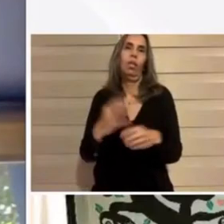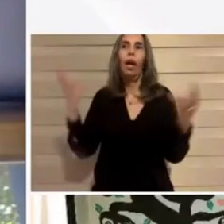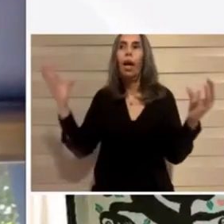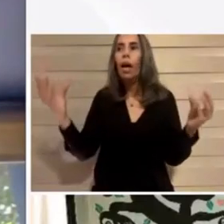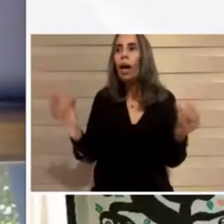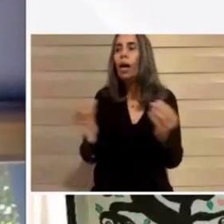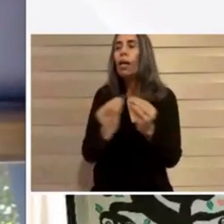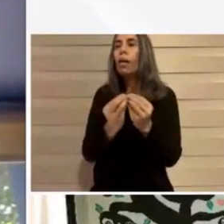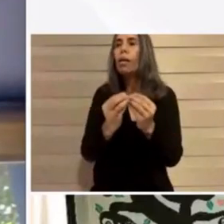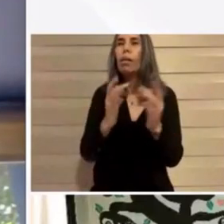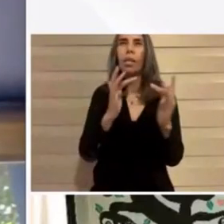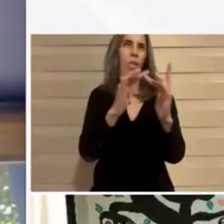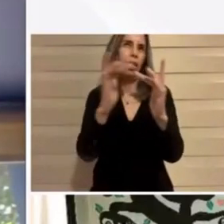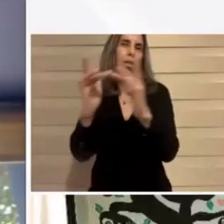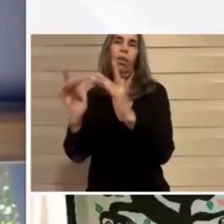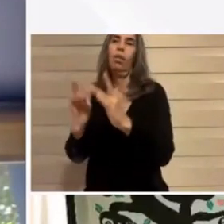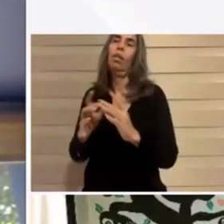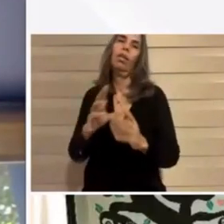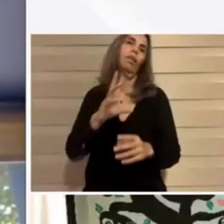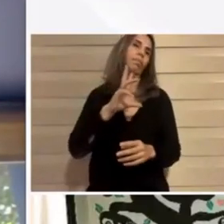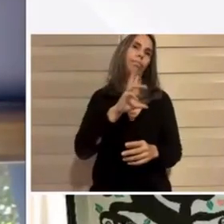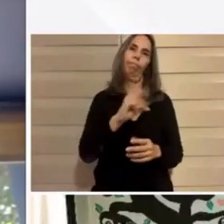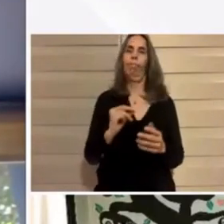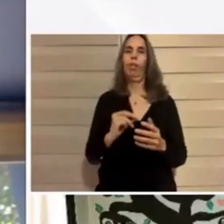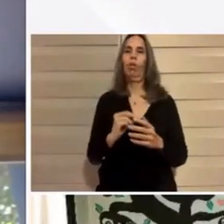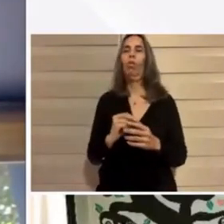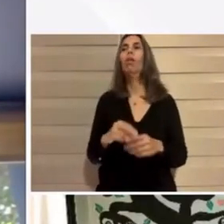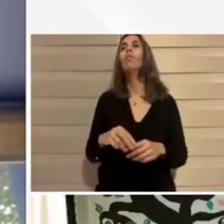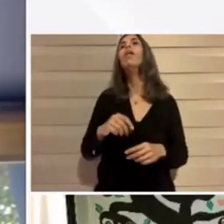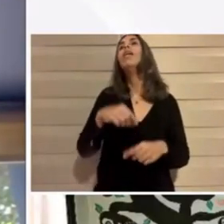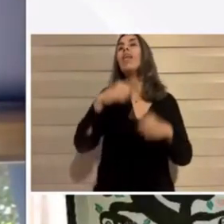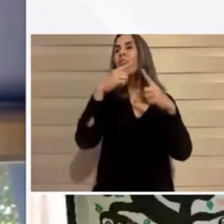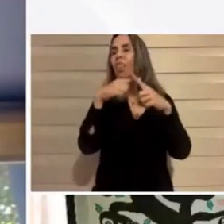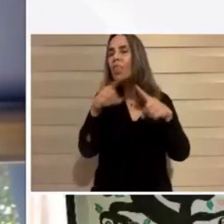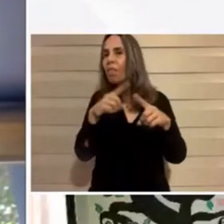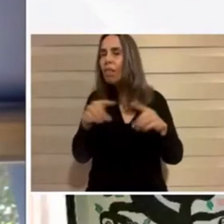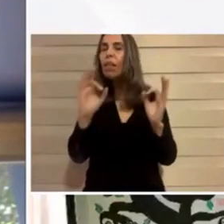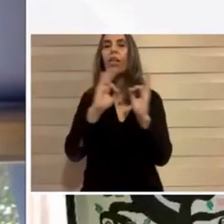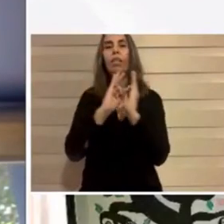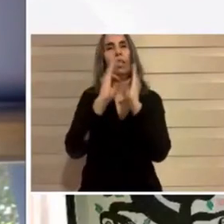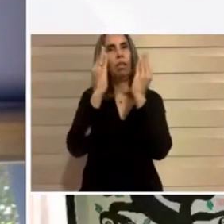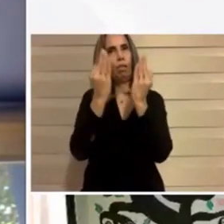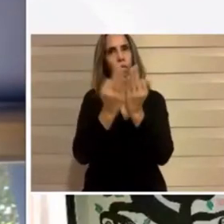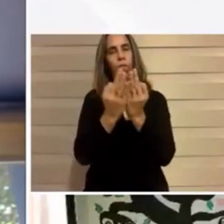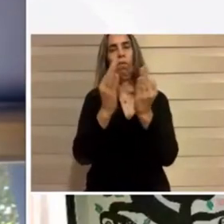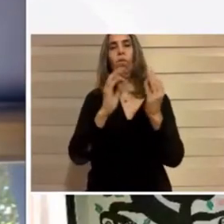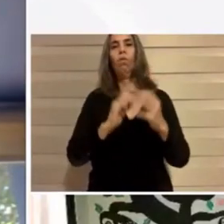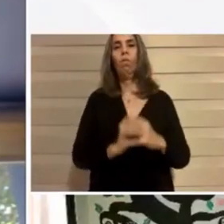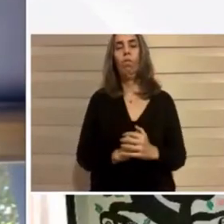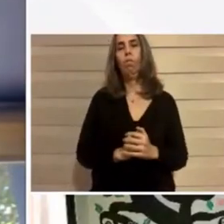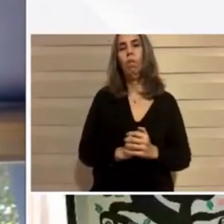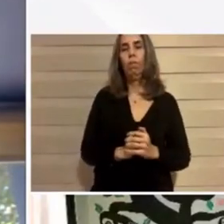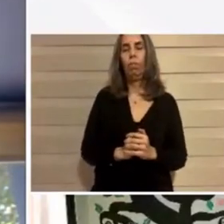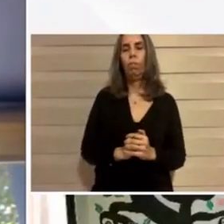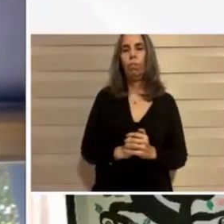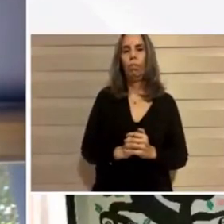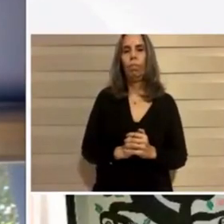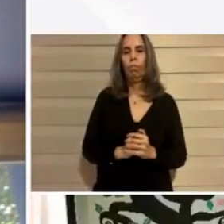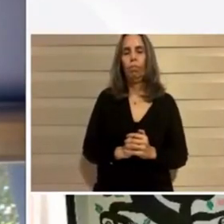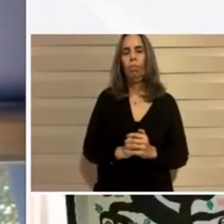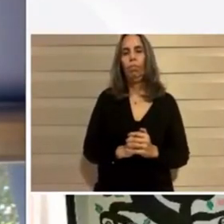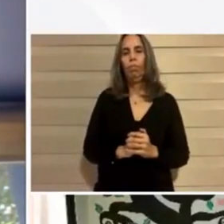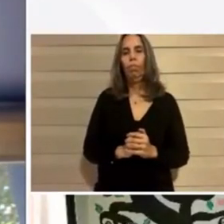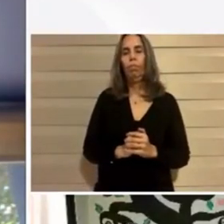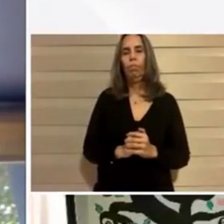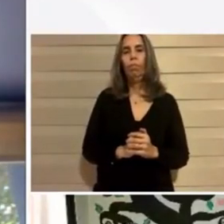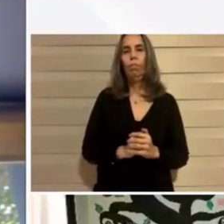sensorialmente con los demás, porque lo hemos hecho de otra manera. Hemos, seguramente no eres tú la excepción, yo en lo personal he